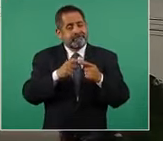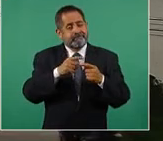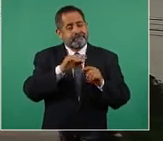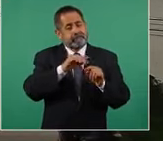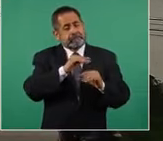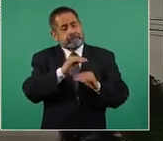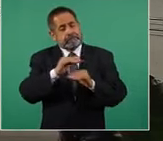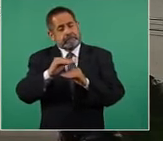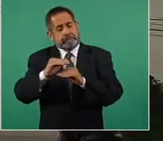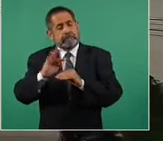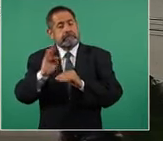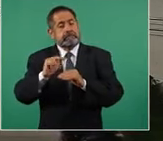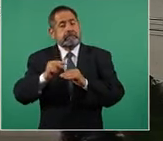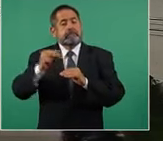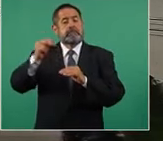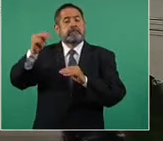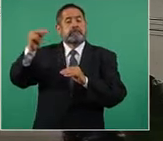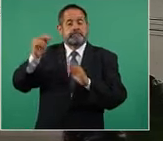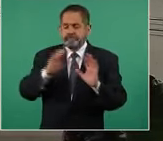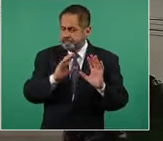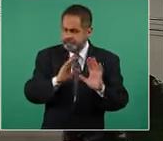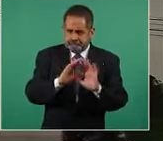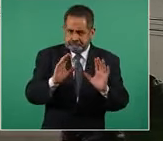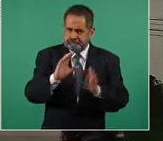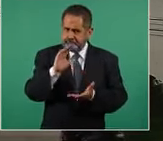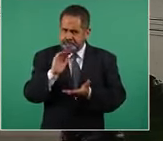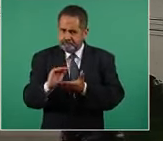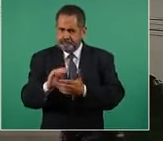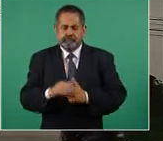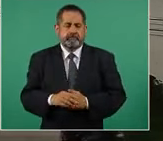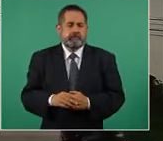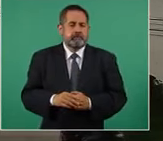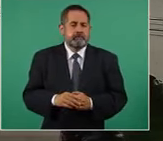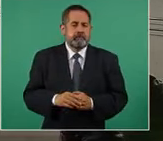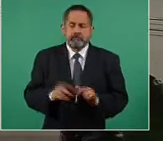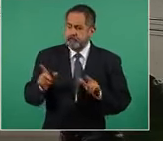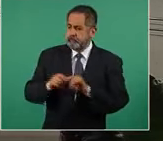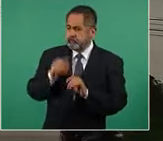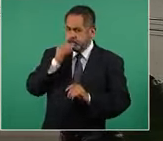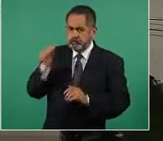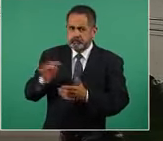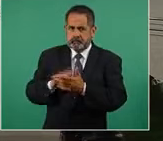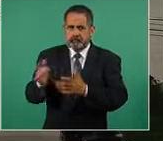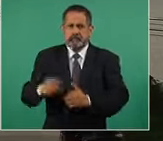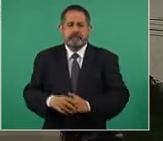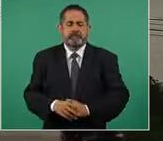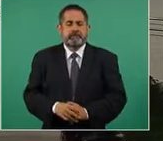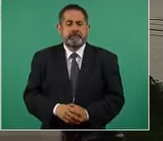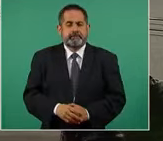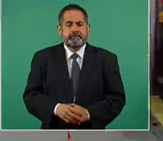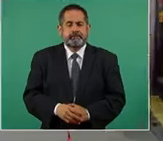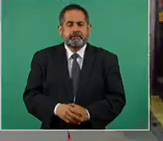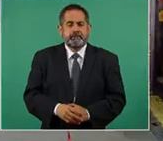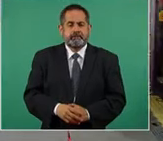por el riesgo de rebrote. Entonces, con esto terminamos y sigue la siguiente fase. Gracias.